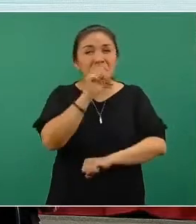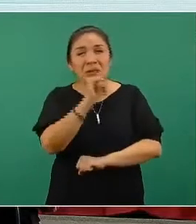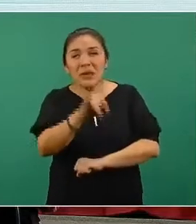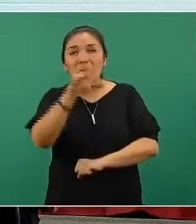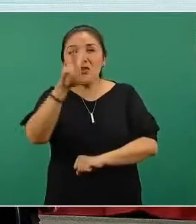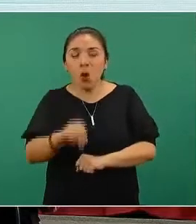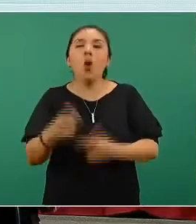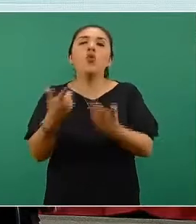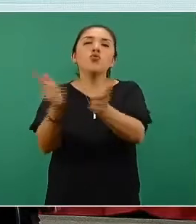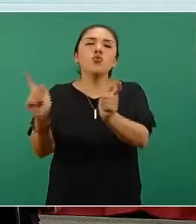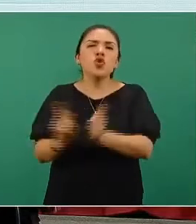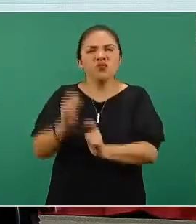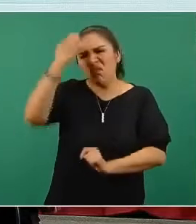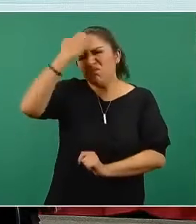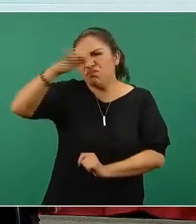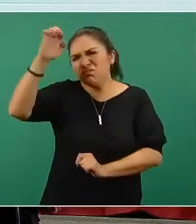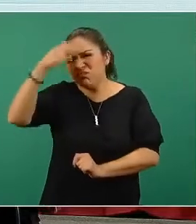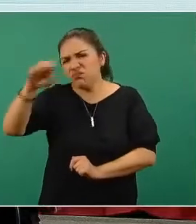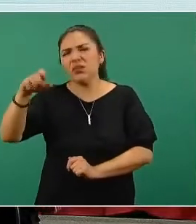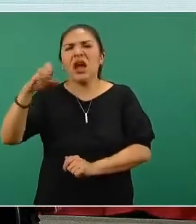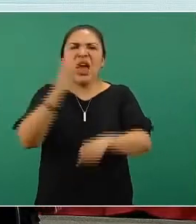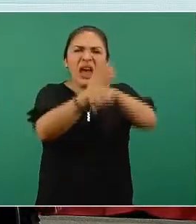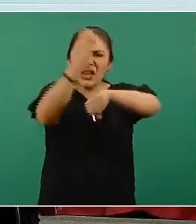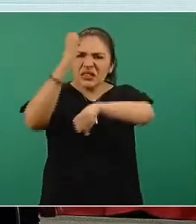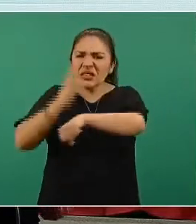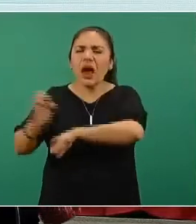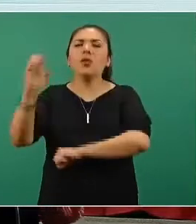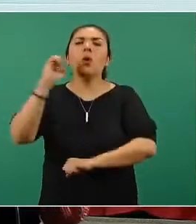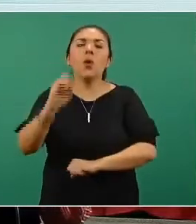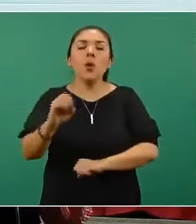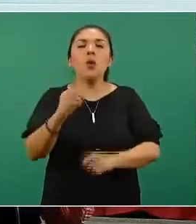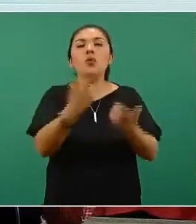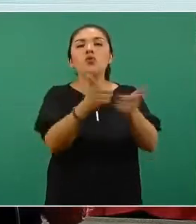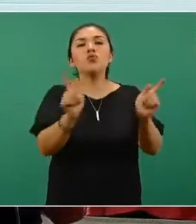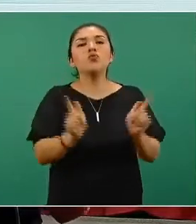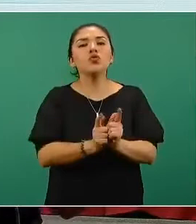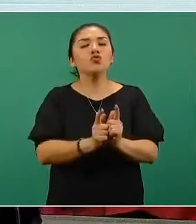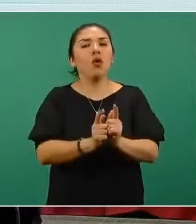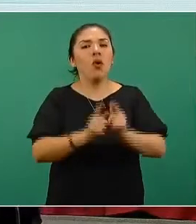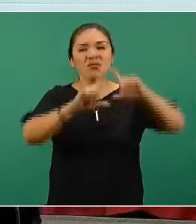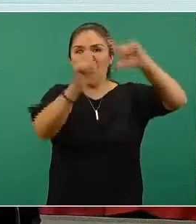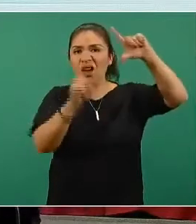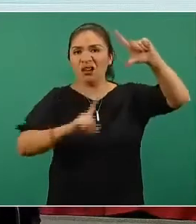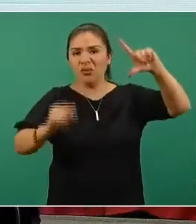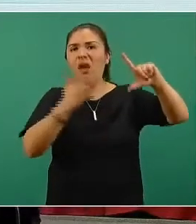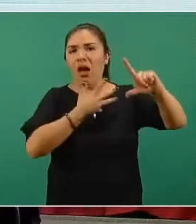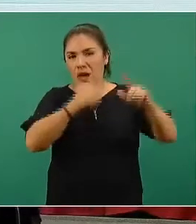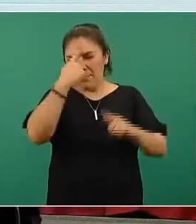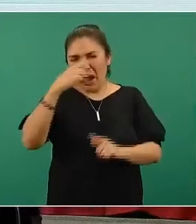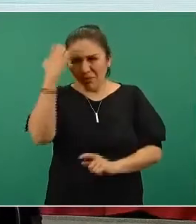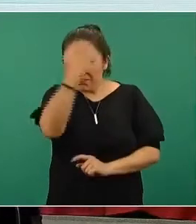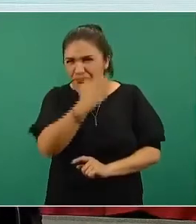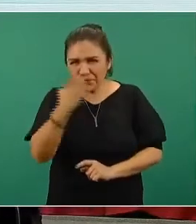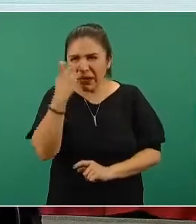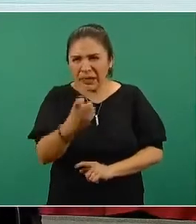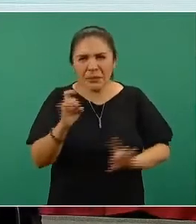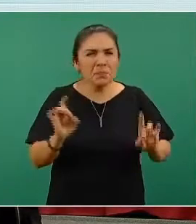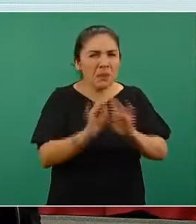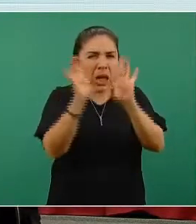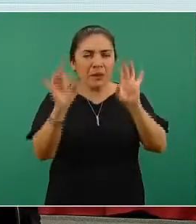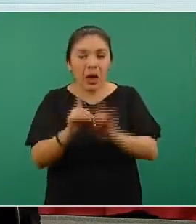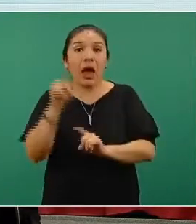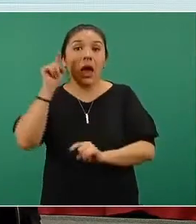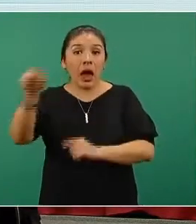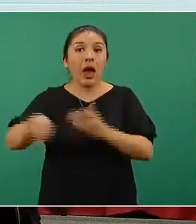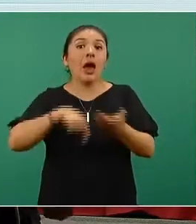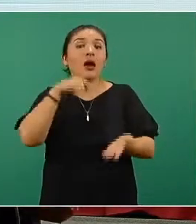grupos de expertos, tanto locales en los estados como un grupo nacional que se tiene para la evaluación de casos, se